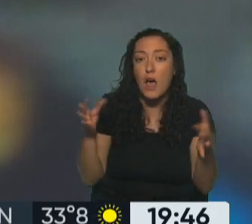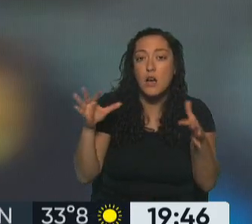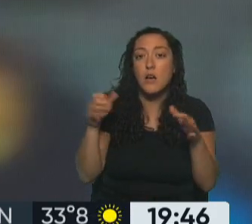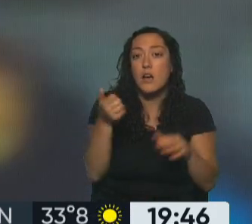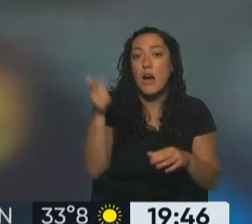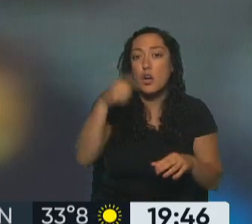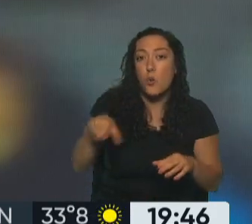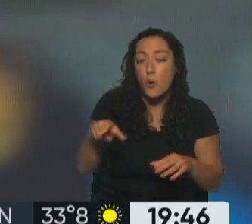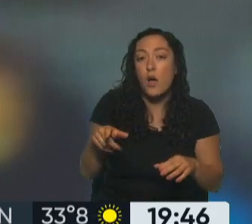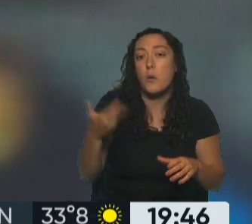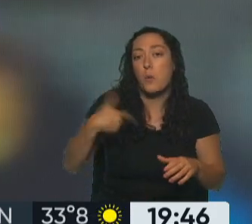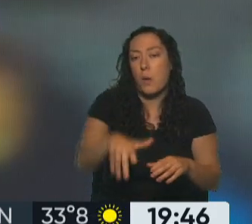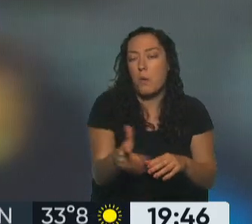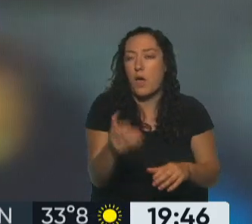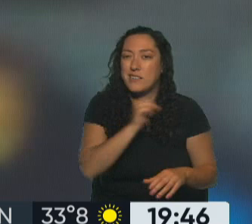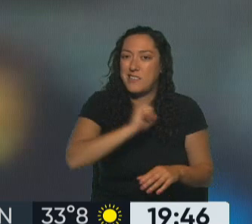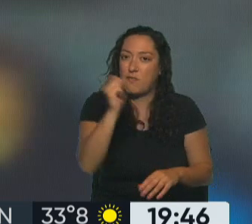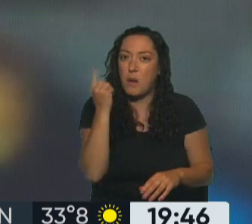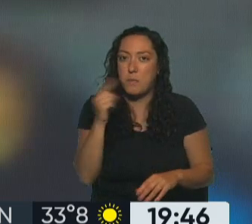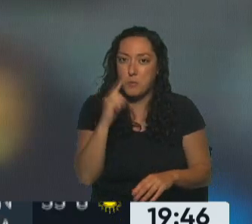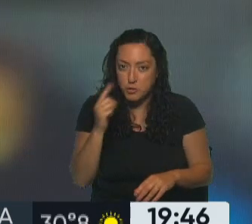los estafadores a escribirles y van a